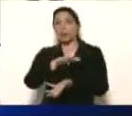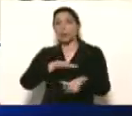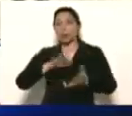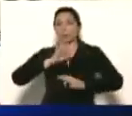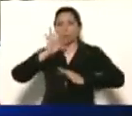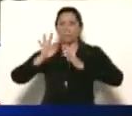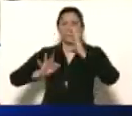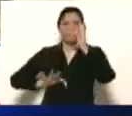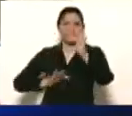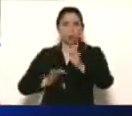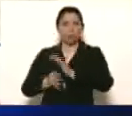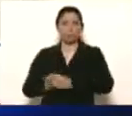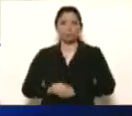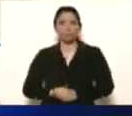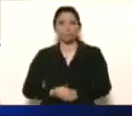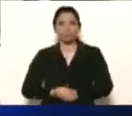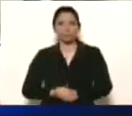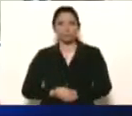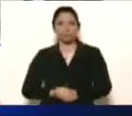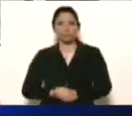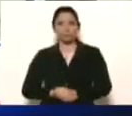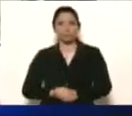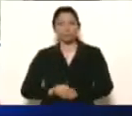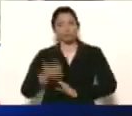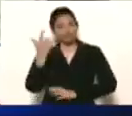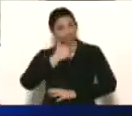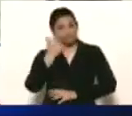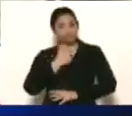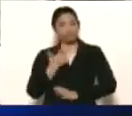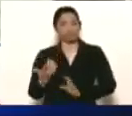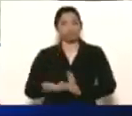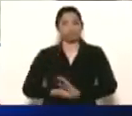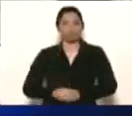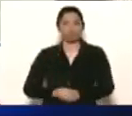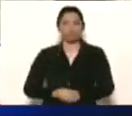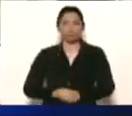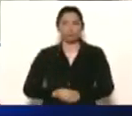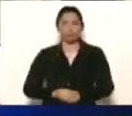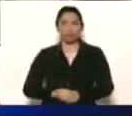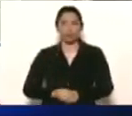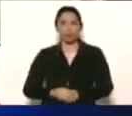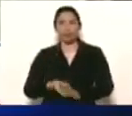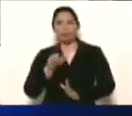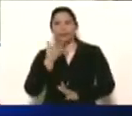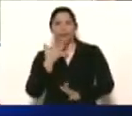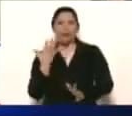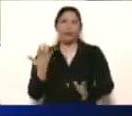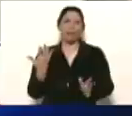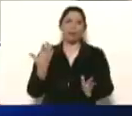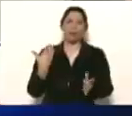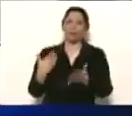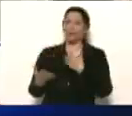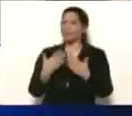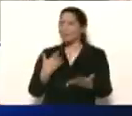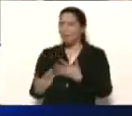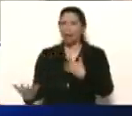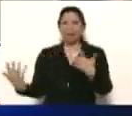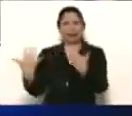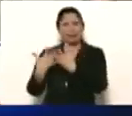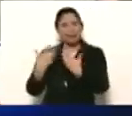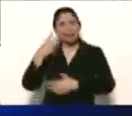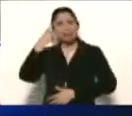infección y sinceramente más allá de las matrices mediáticas y de la guerra